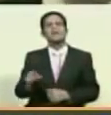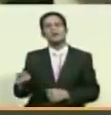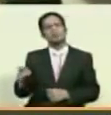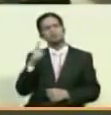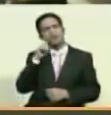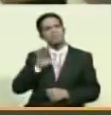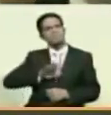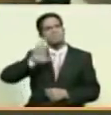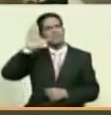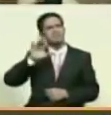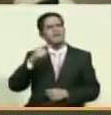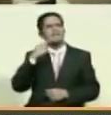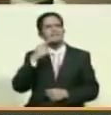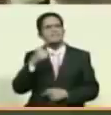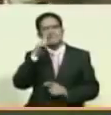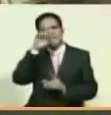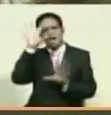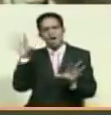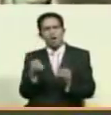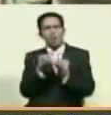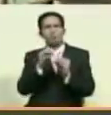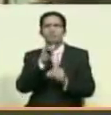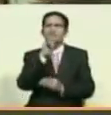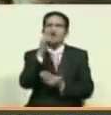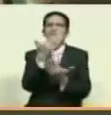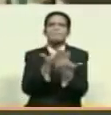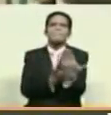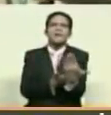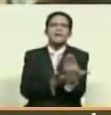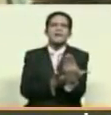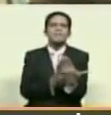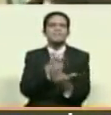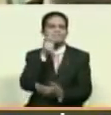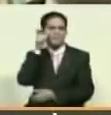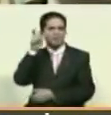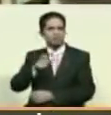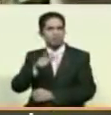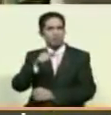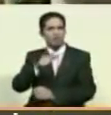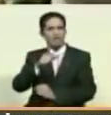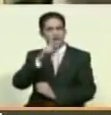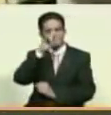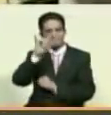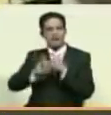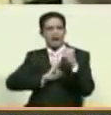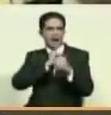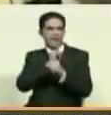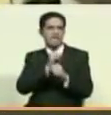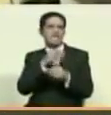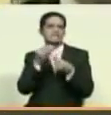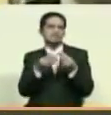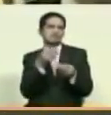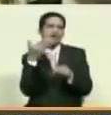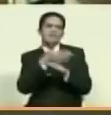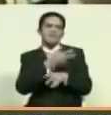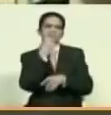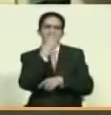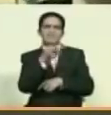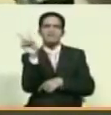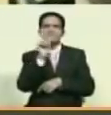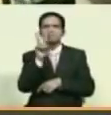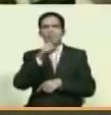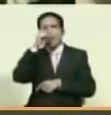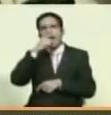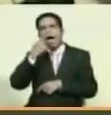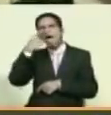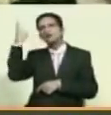plenaria, usted ha destacado las conclusiones de un informe que un experto internacional realizó tras su visita a Venezuela en el año 2017, ¿cuáles